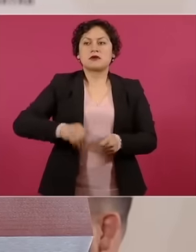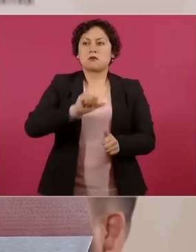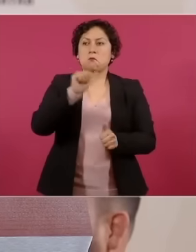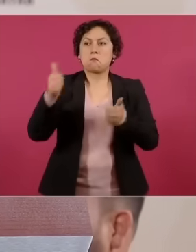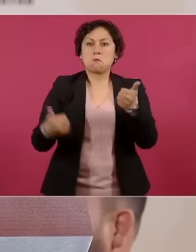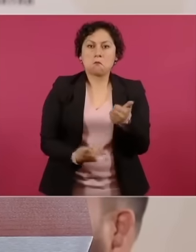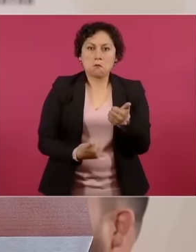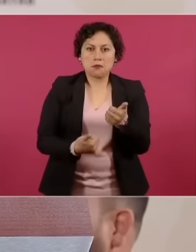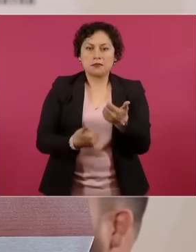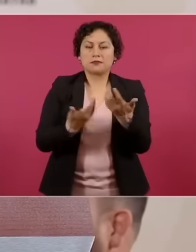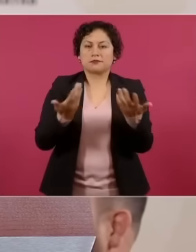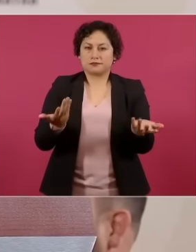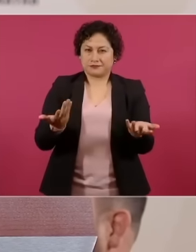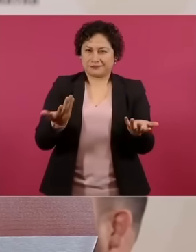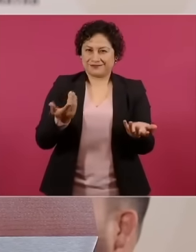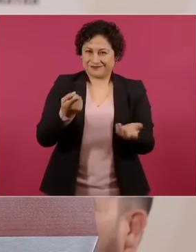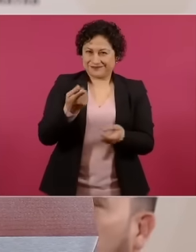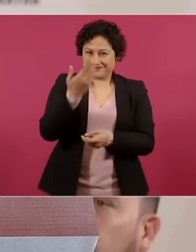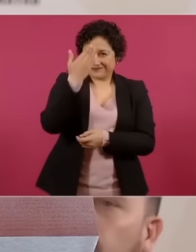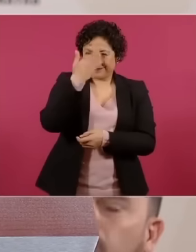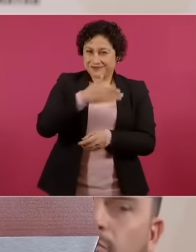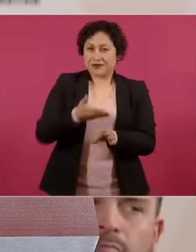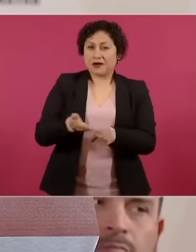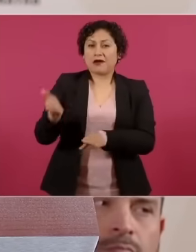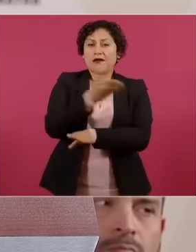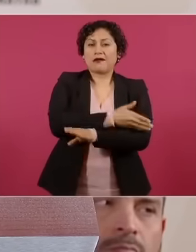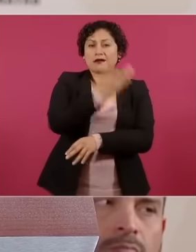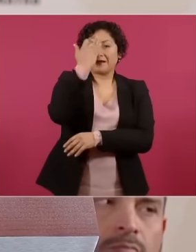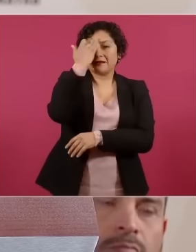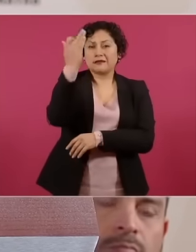había acuerdos con la delincuencia organizada,